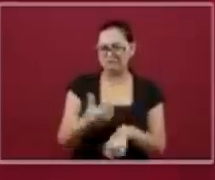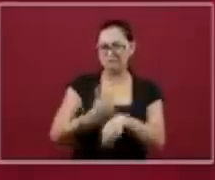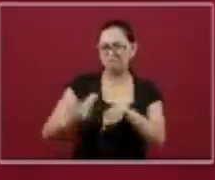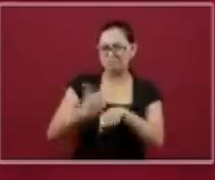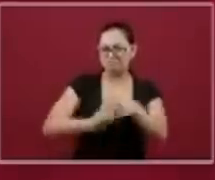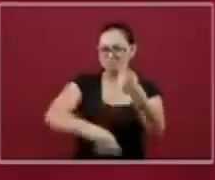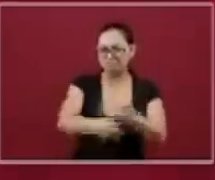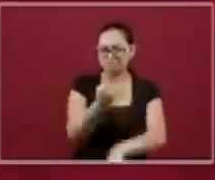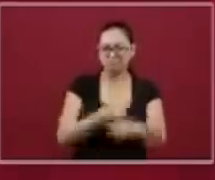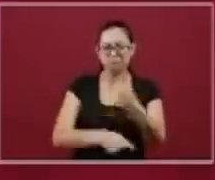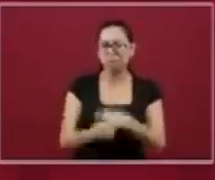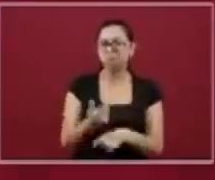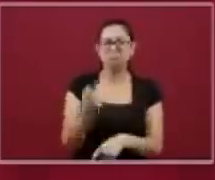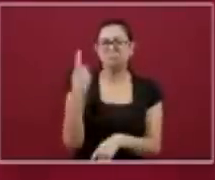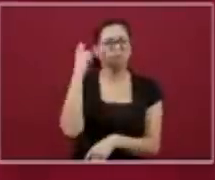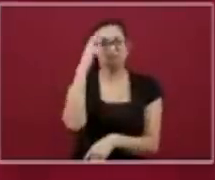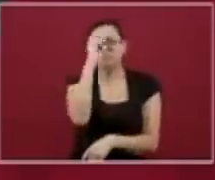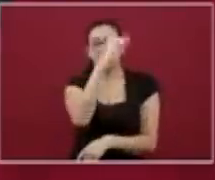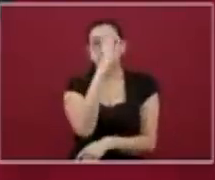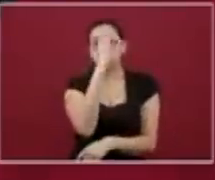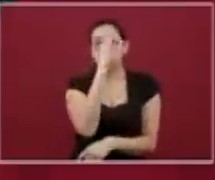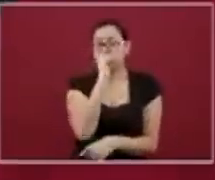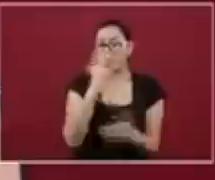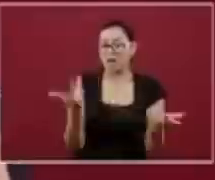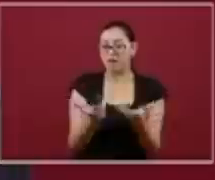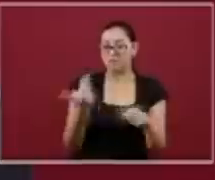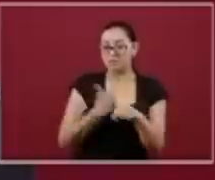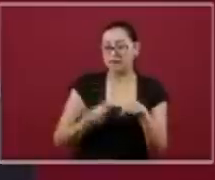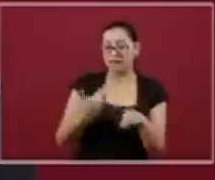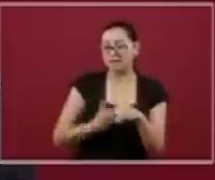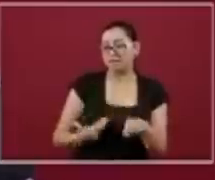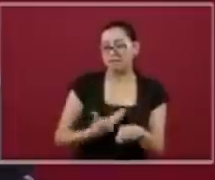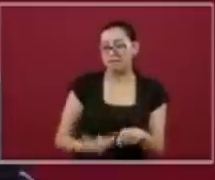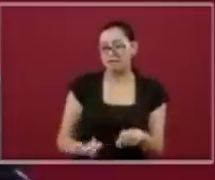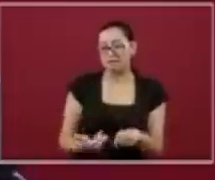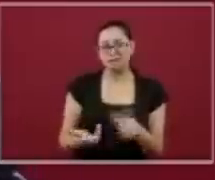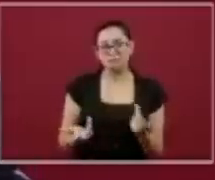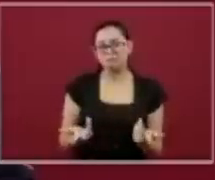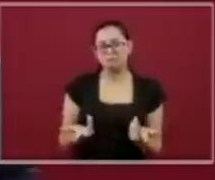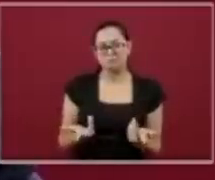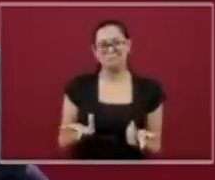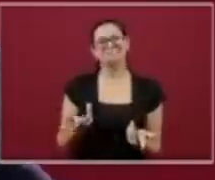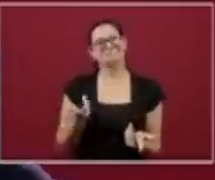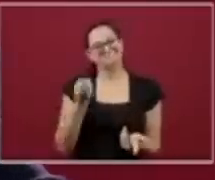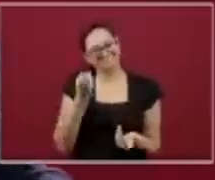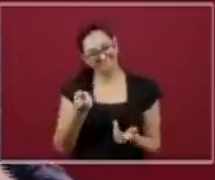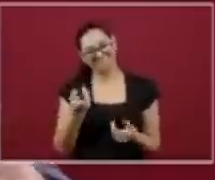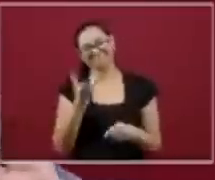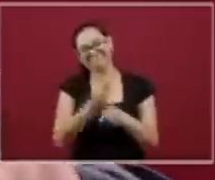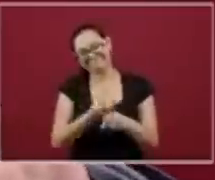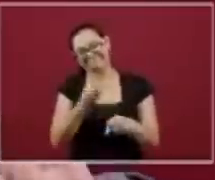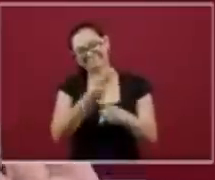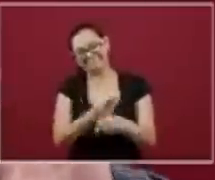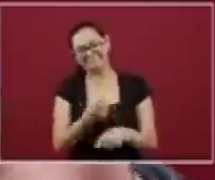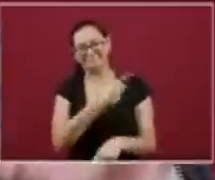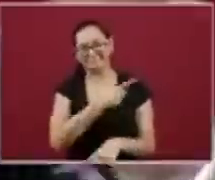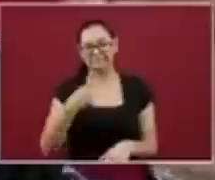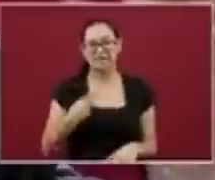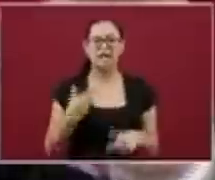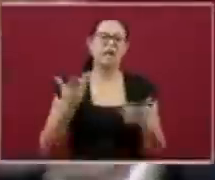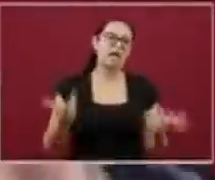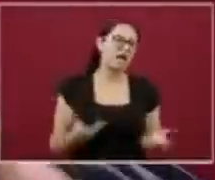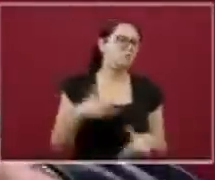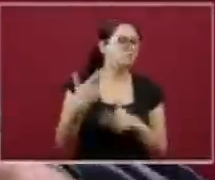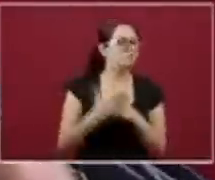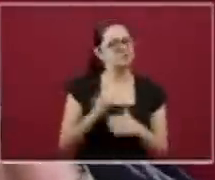derechos vigentes, es muy difícil. Entonces, lo que tenemos que hacer es facilitarles eso. Ya los acuerdos políticos del INE de cómo se va a